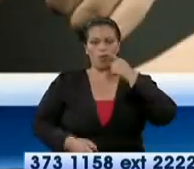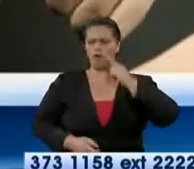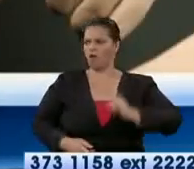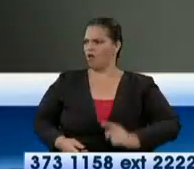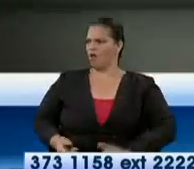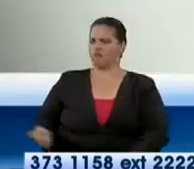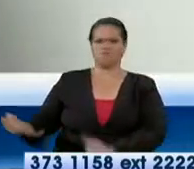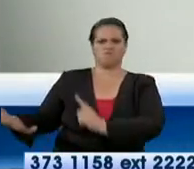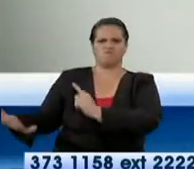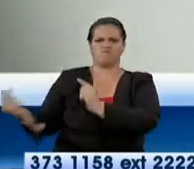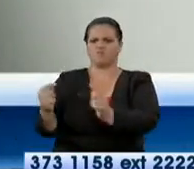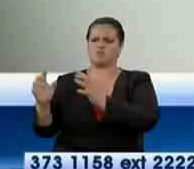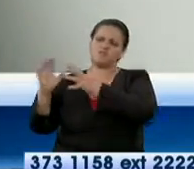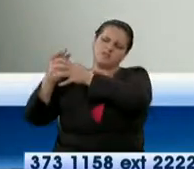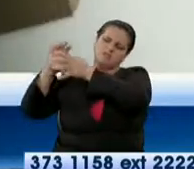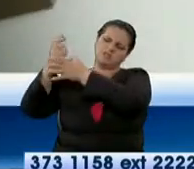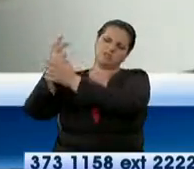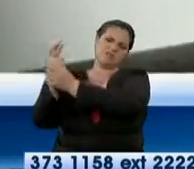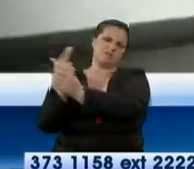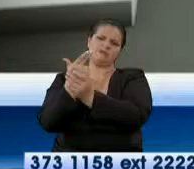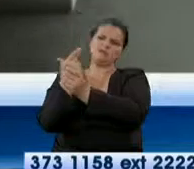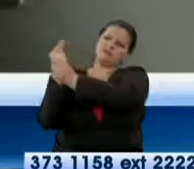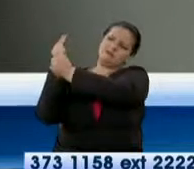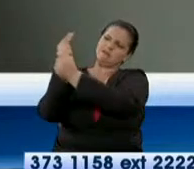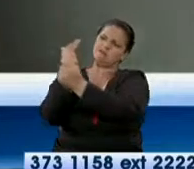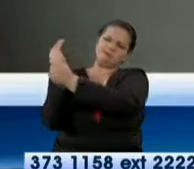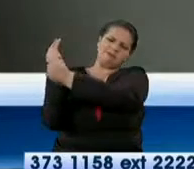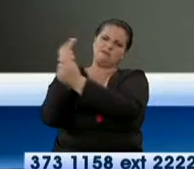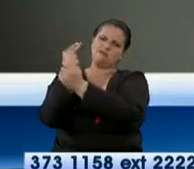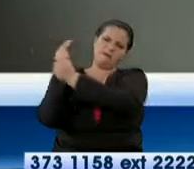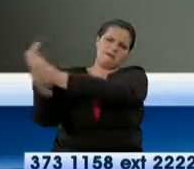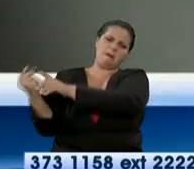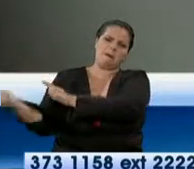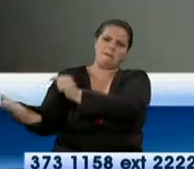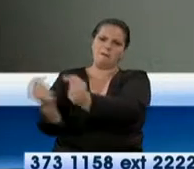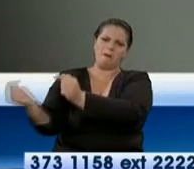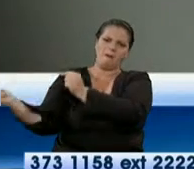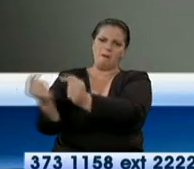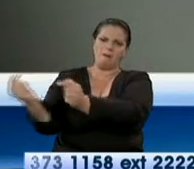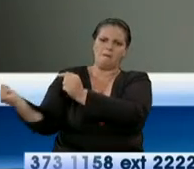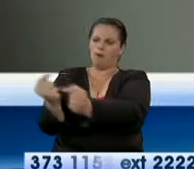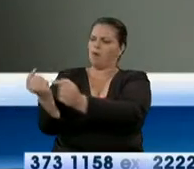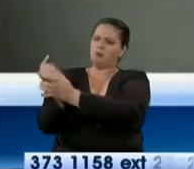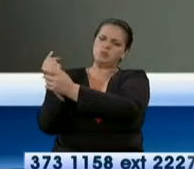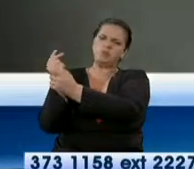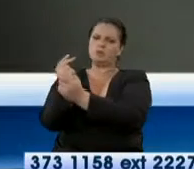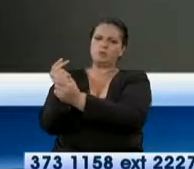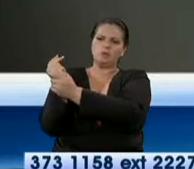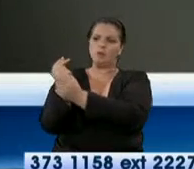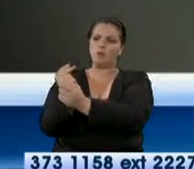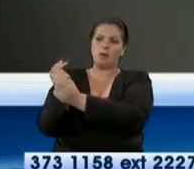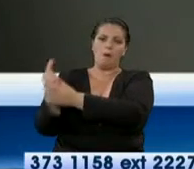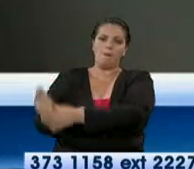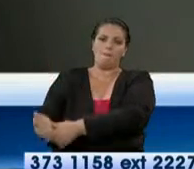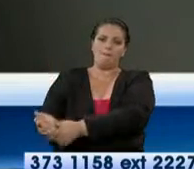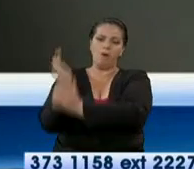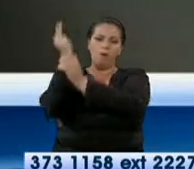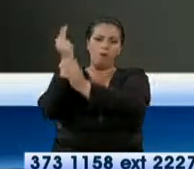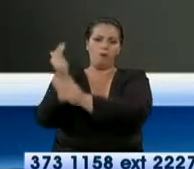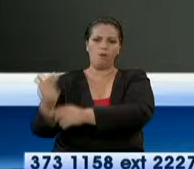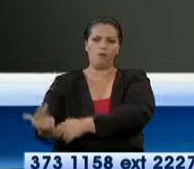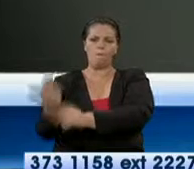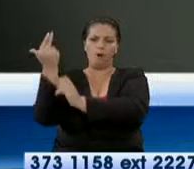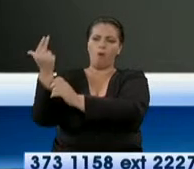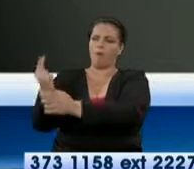calle. Varios tiros se escaparon. Uno de ellos impactó en el conductor de la motocicleta. Luego, otro